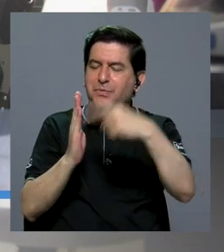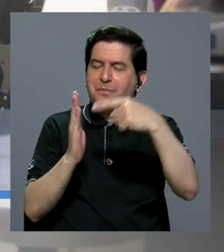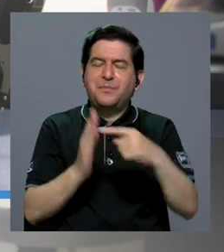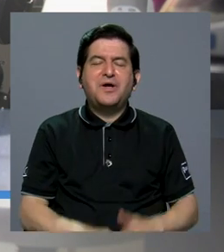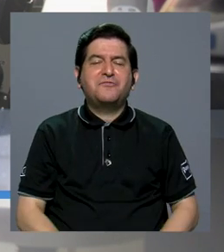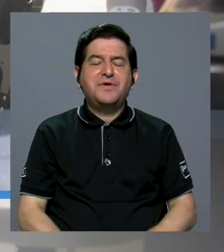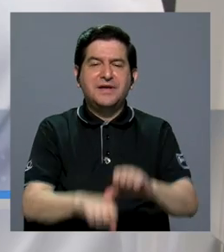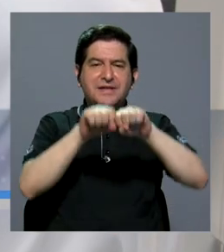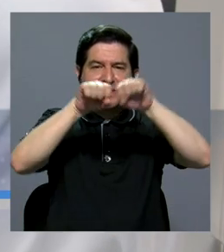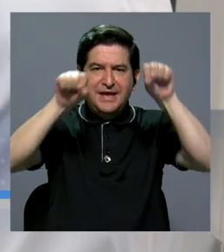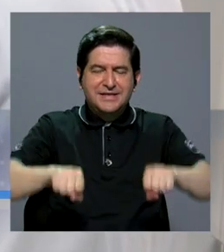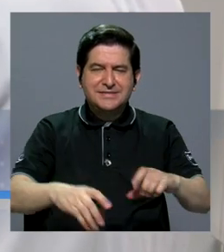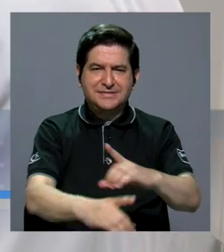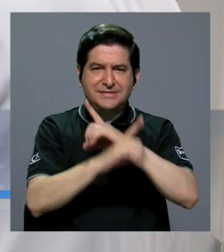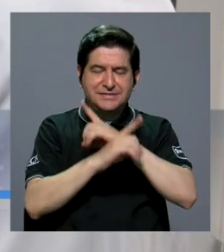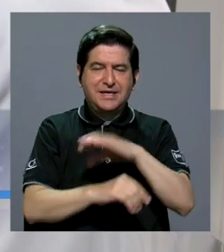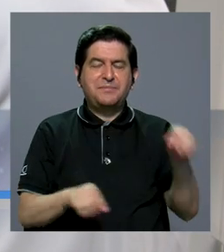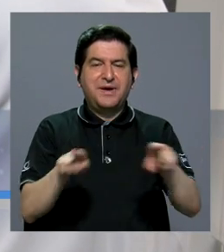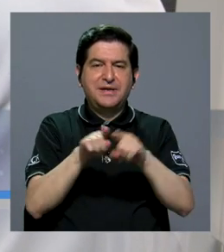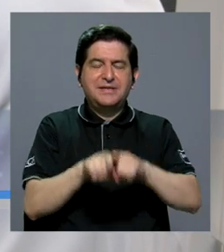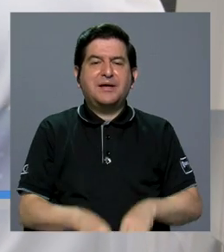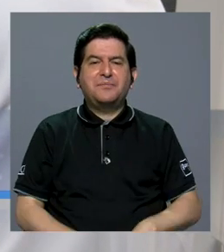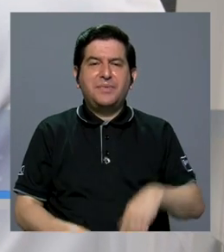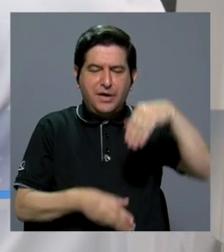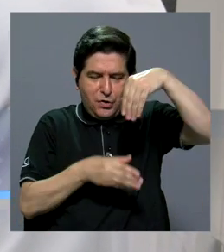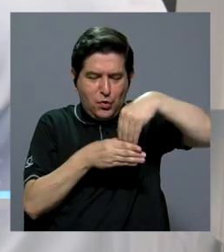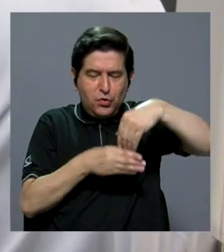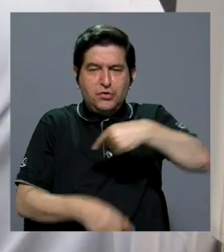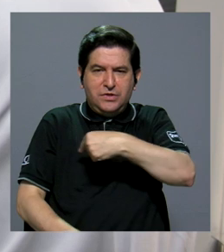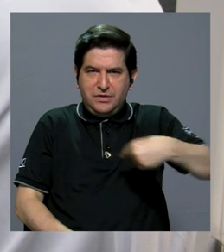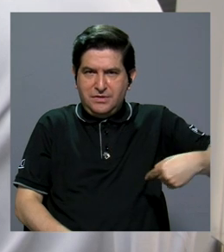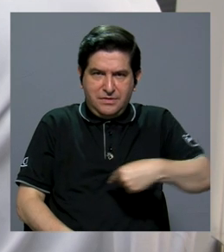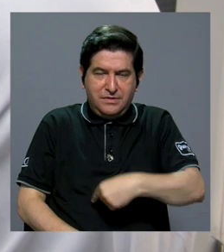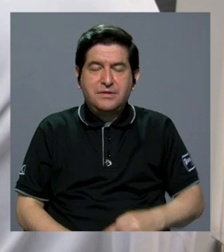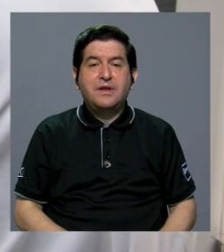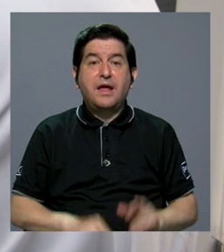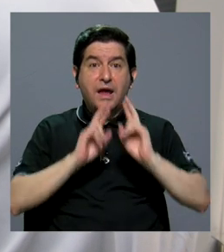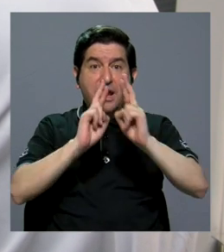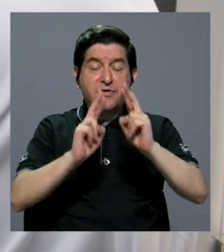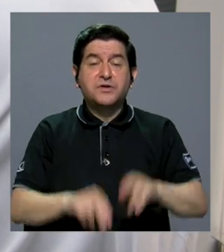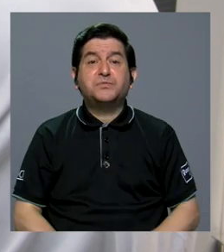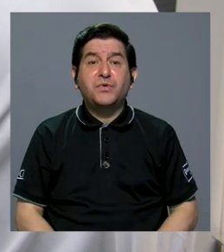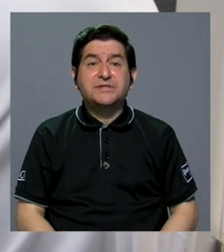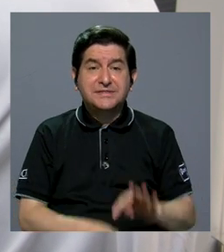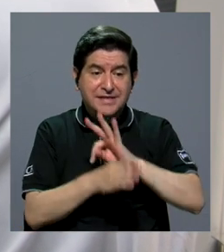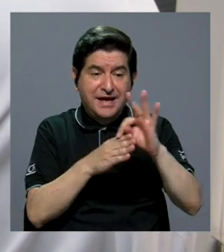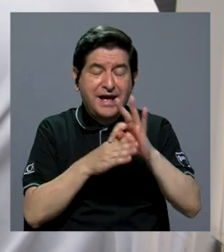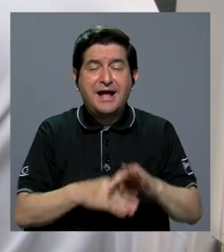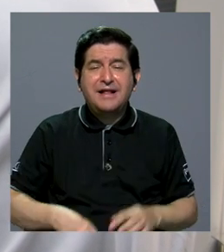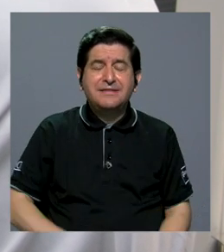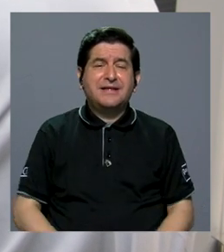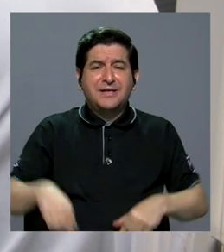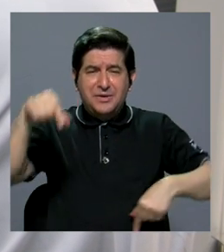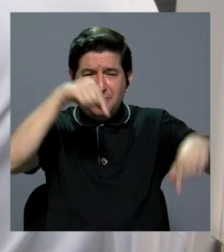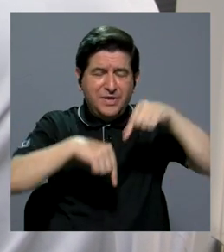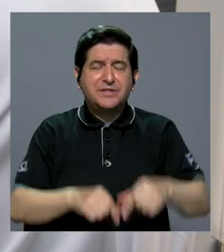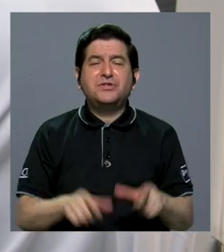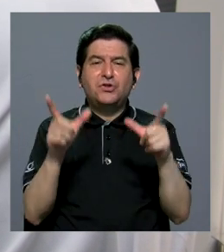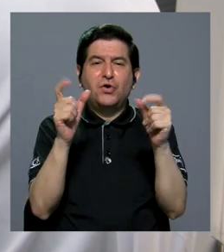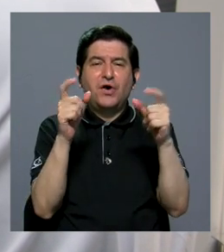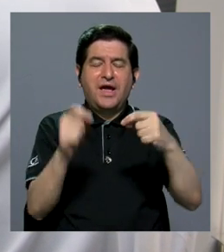inmunológico sistémico y la microbiota intestinal en respuesta al tratamiento quimioterapéutico del cáncer del